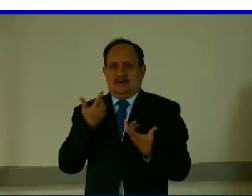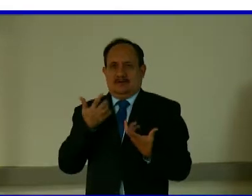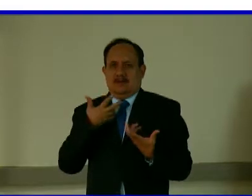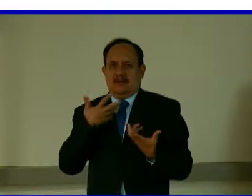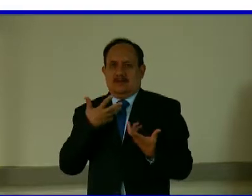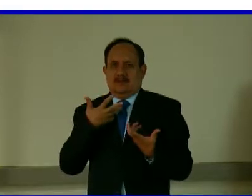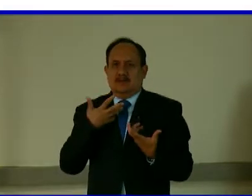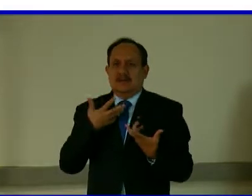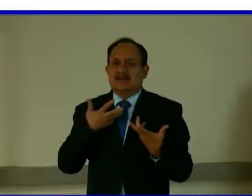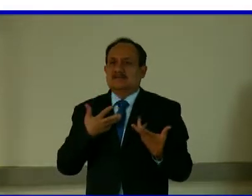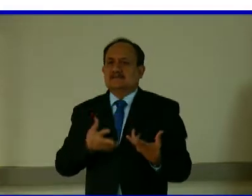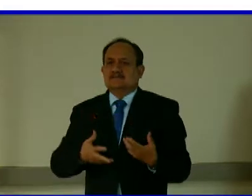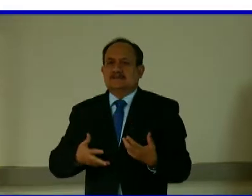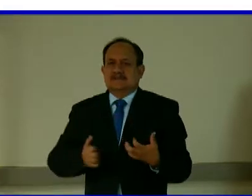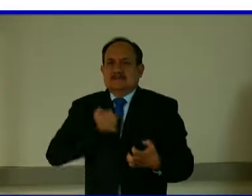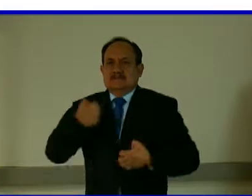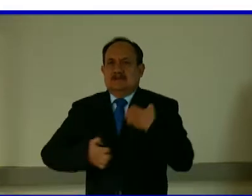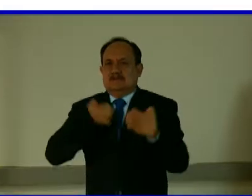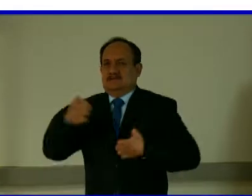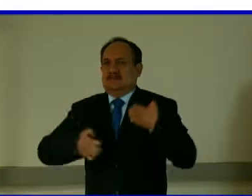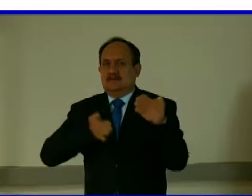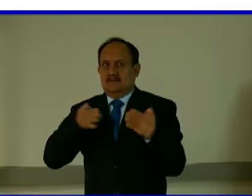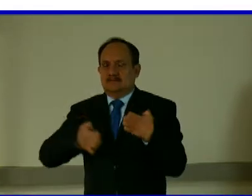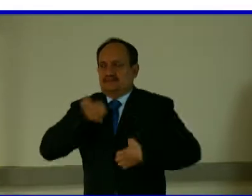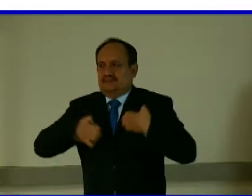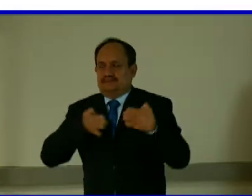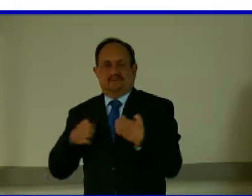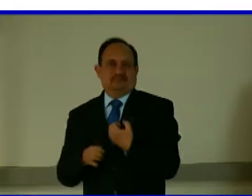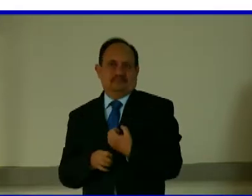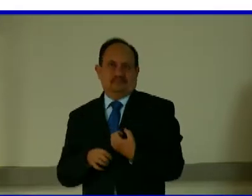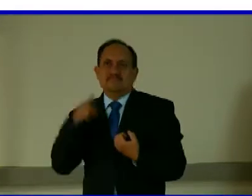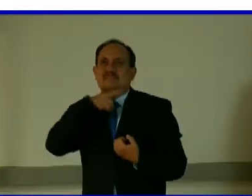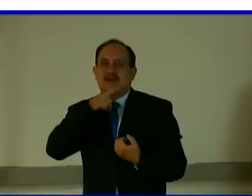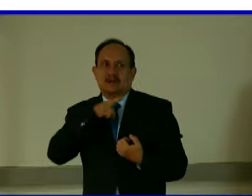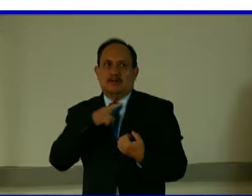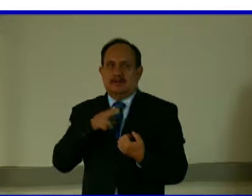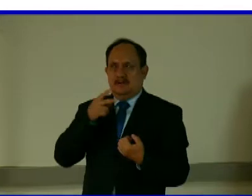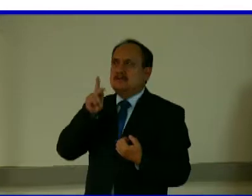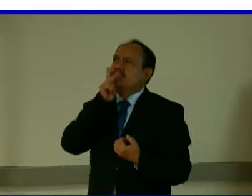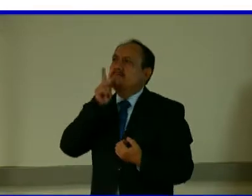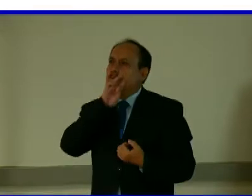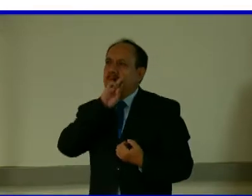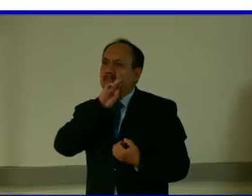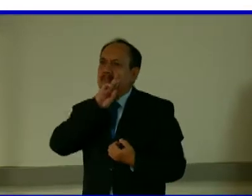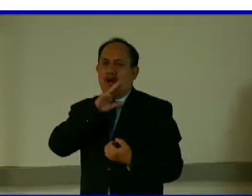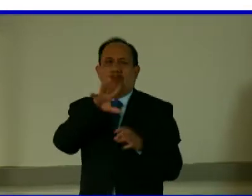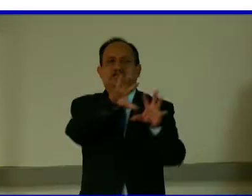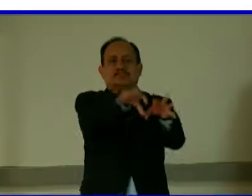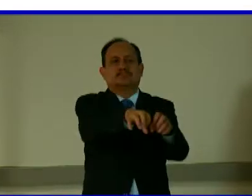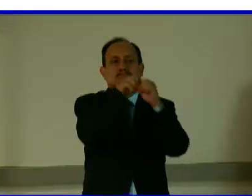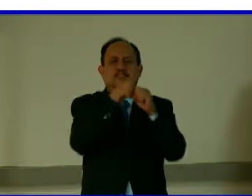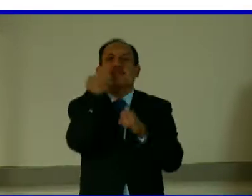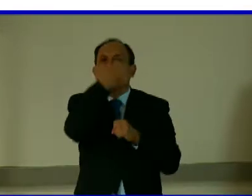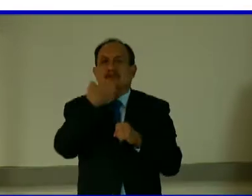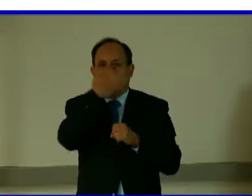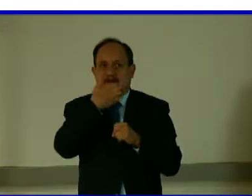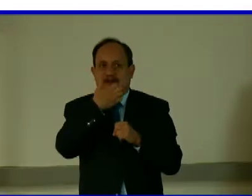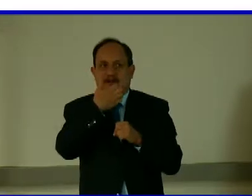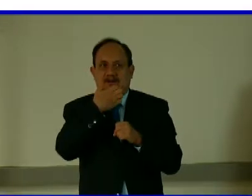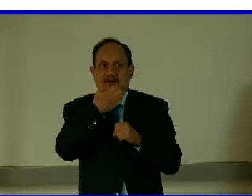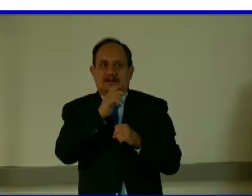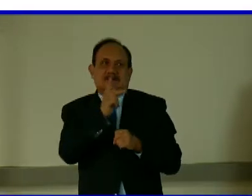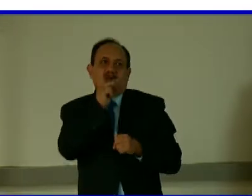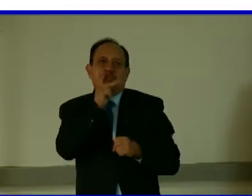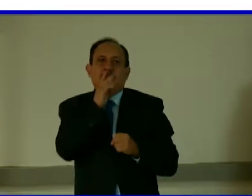una irritabilidad que es desproporcionada a la situación. Vamos a decir que los padres lo vienen a recoger a la escuela. Están los padres